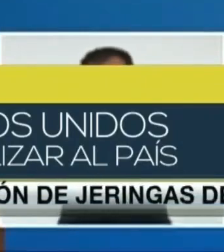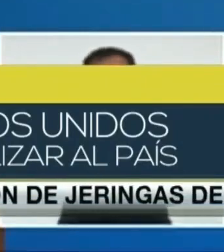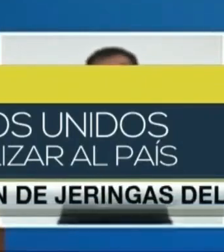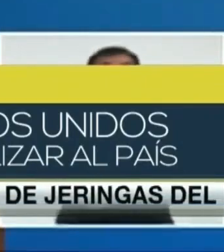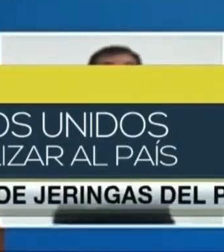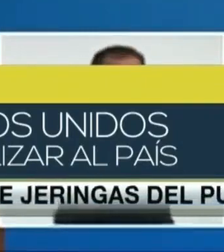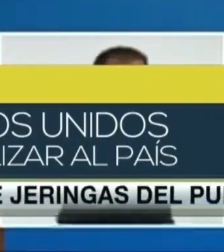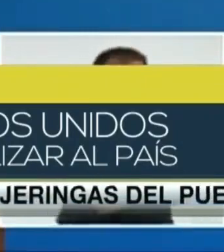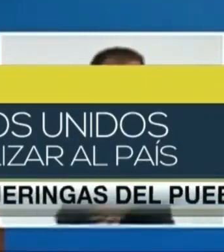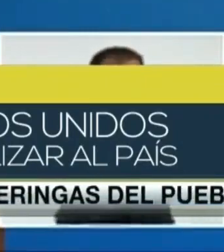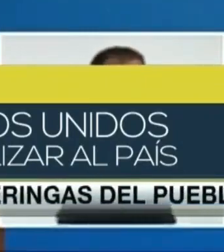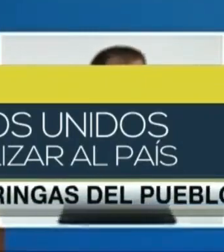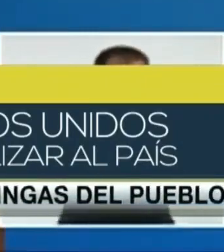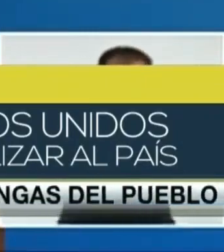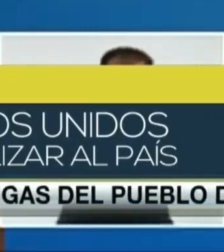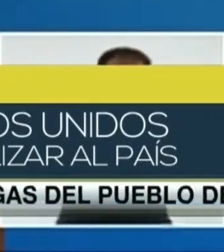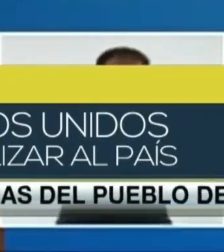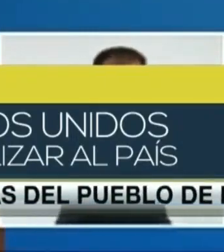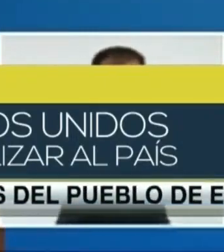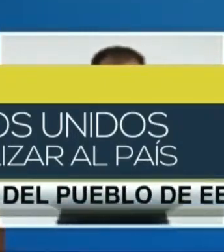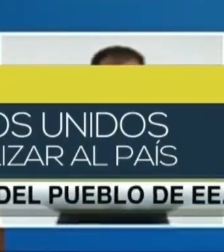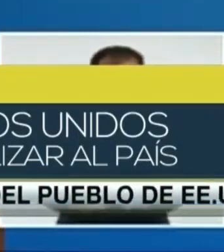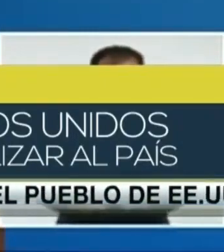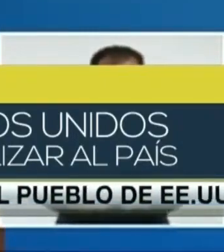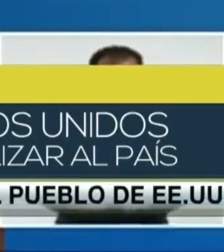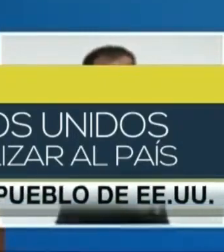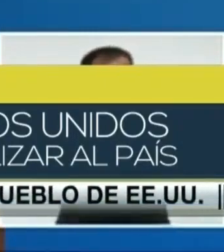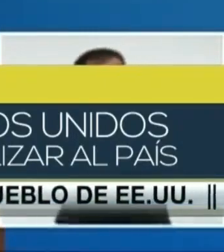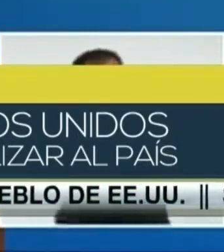su momento, porque comprenden ustedes que son